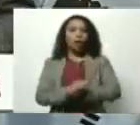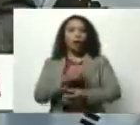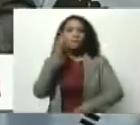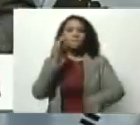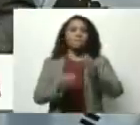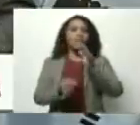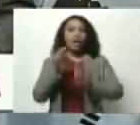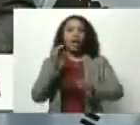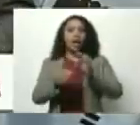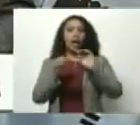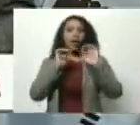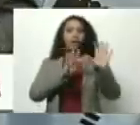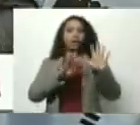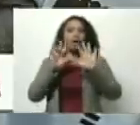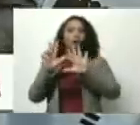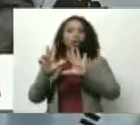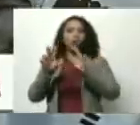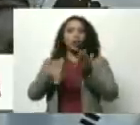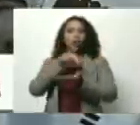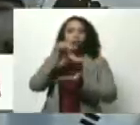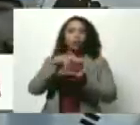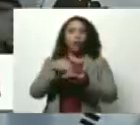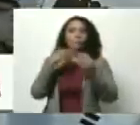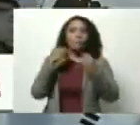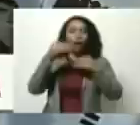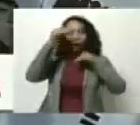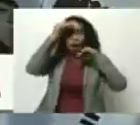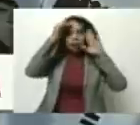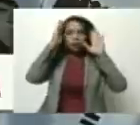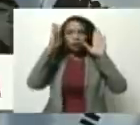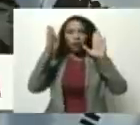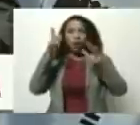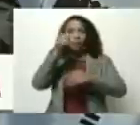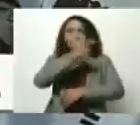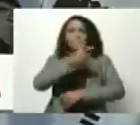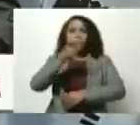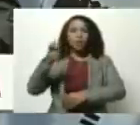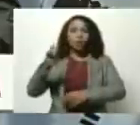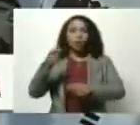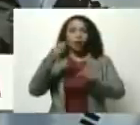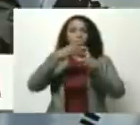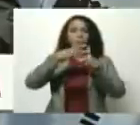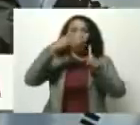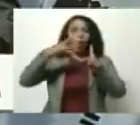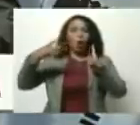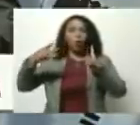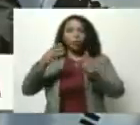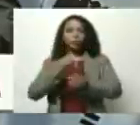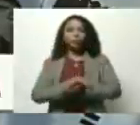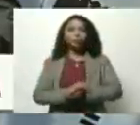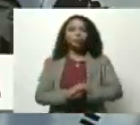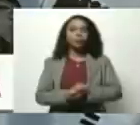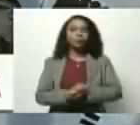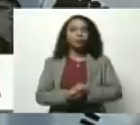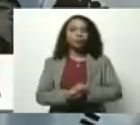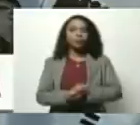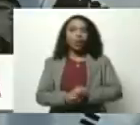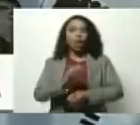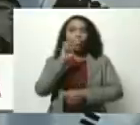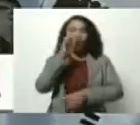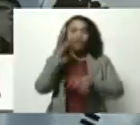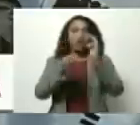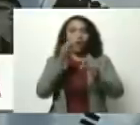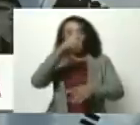Fiscalía 98 Nacional para atender a las personas de la sexodiversidad, 2